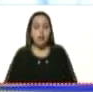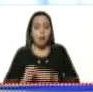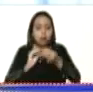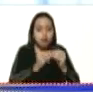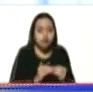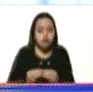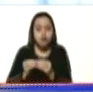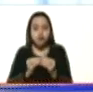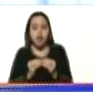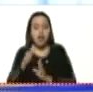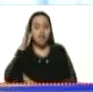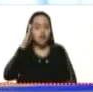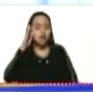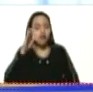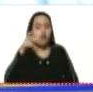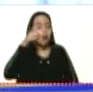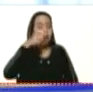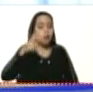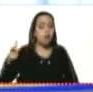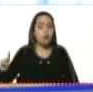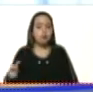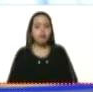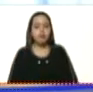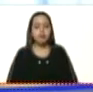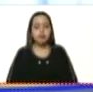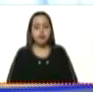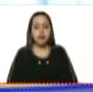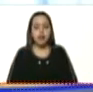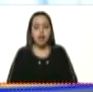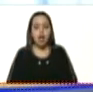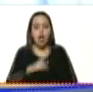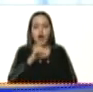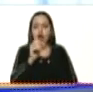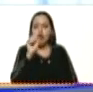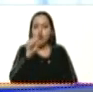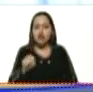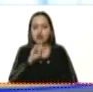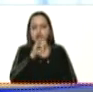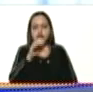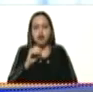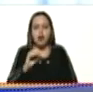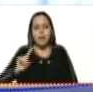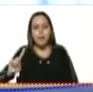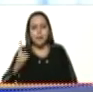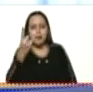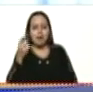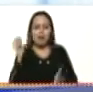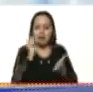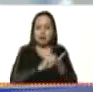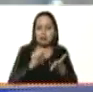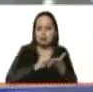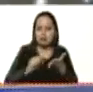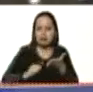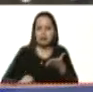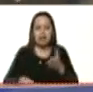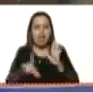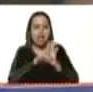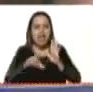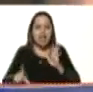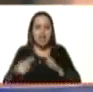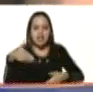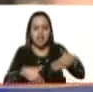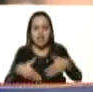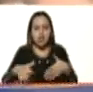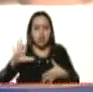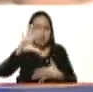de la futura República. En manos de Rocio queda la elaboración del primer reglamento electoral de nuestra América. En una